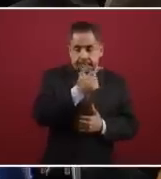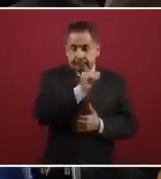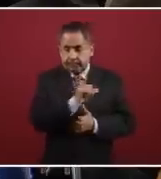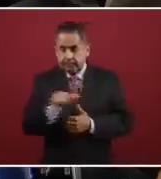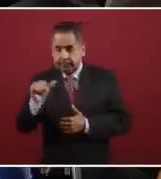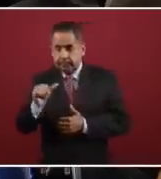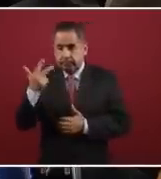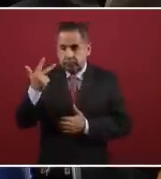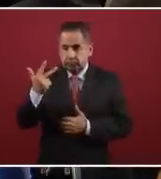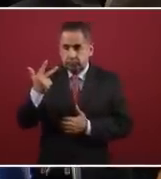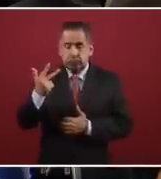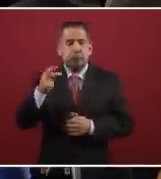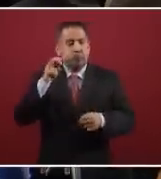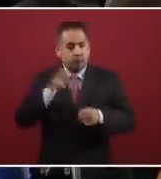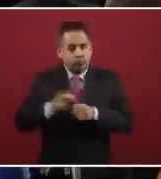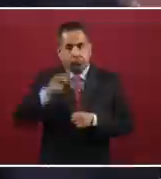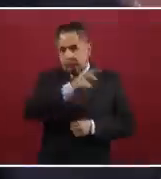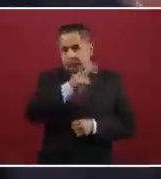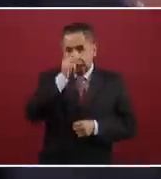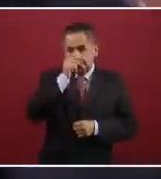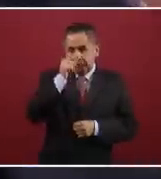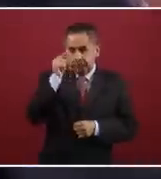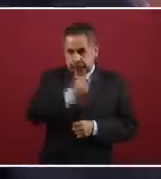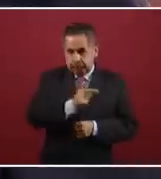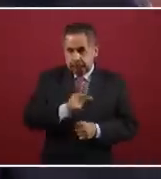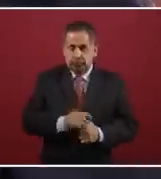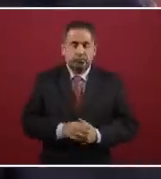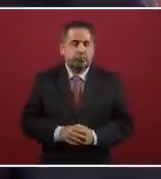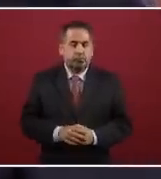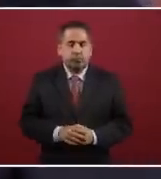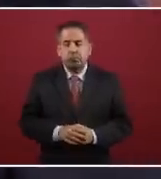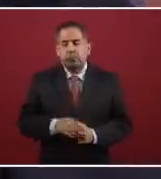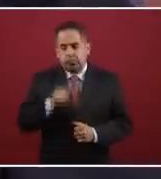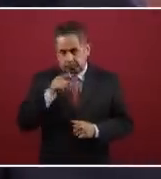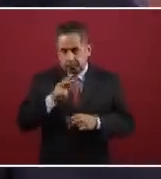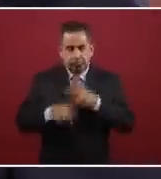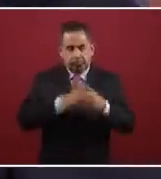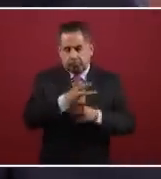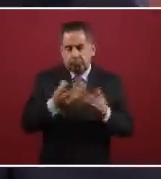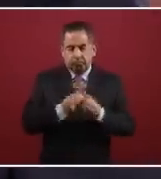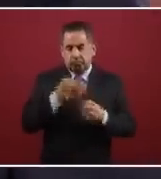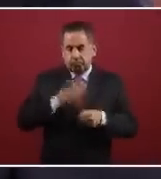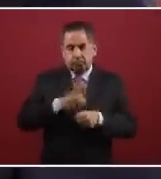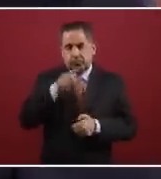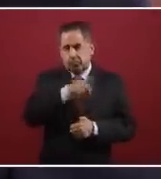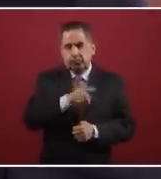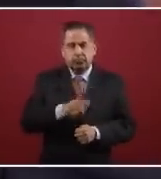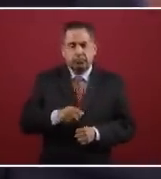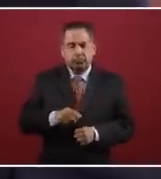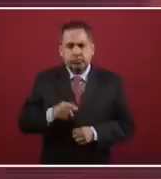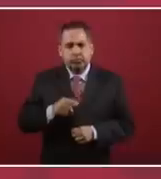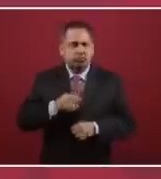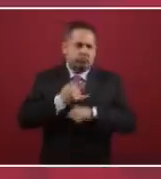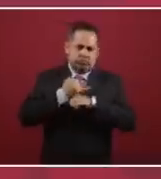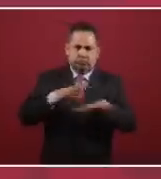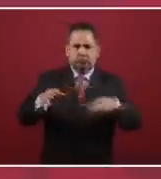8 en Hermosillo. Vamos a estar allá, y se va a